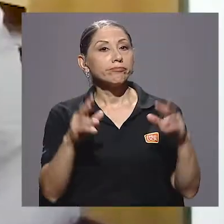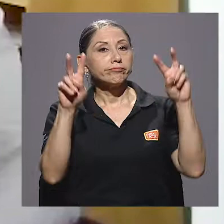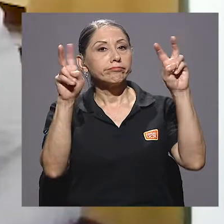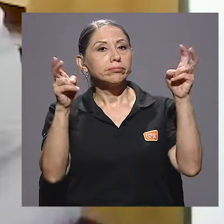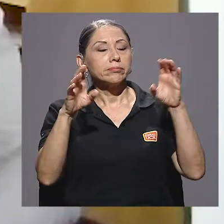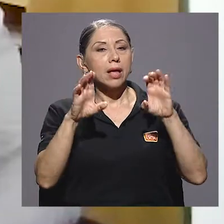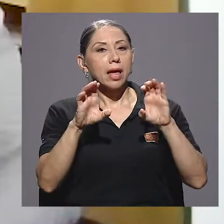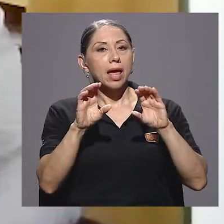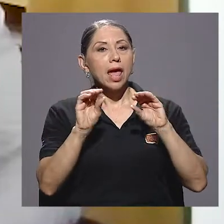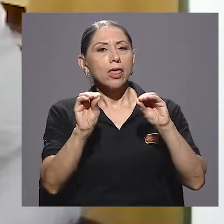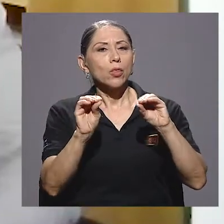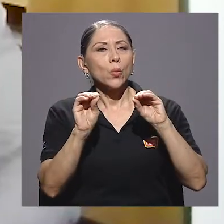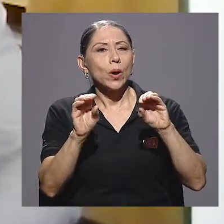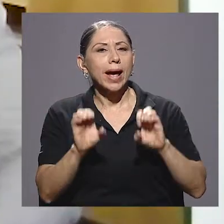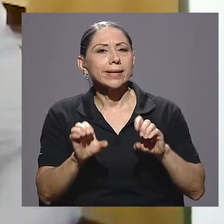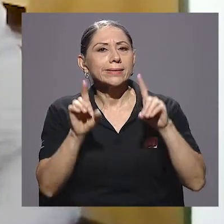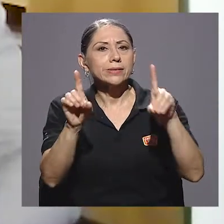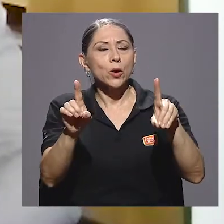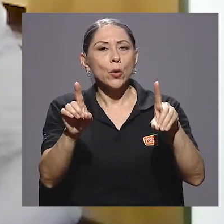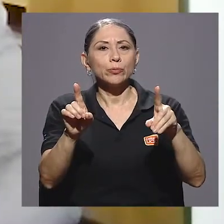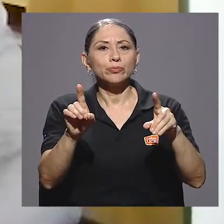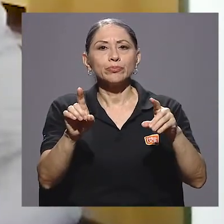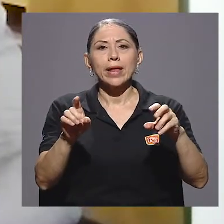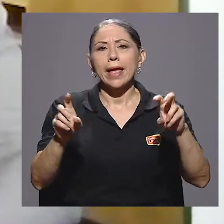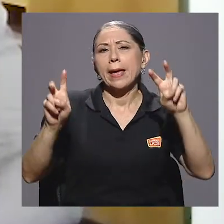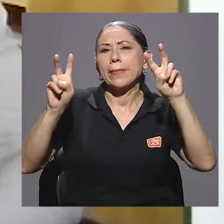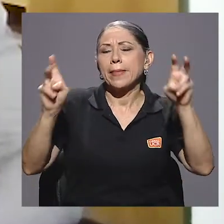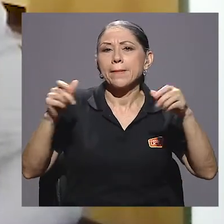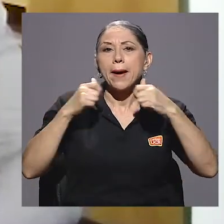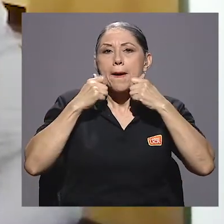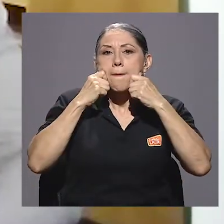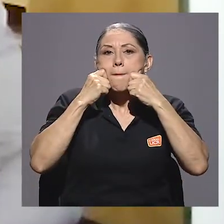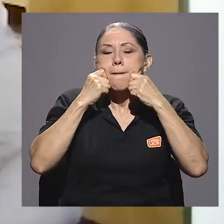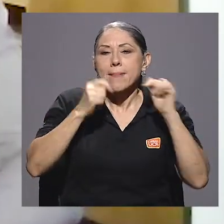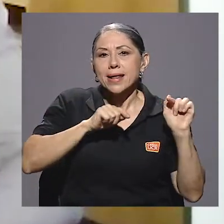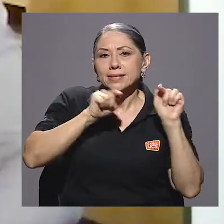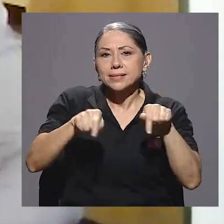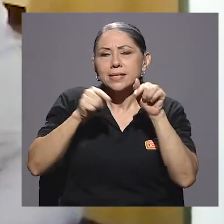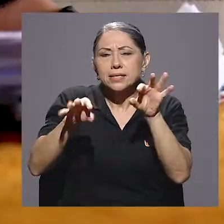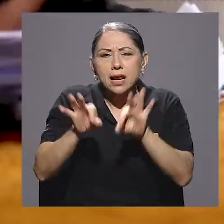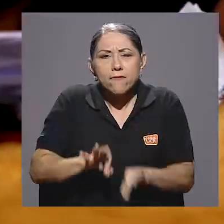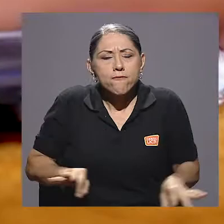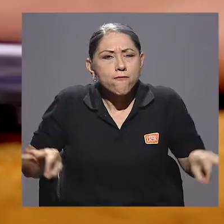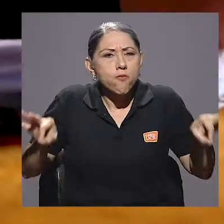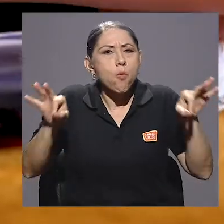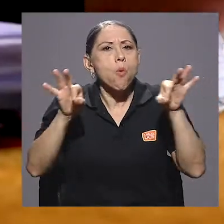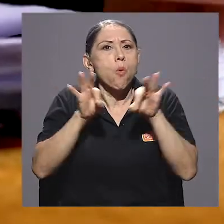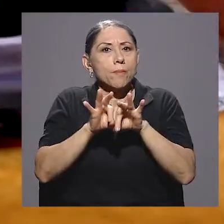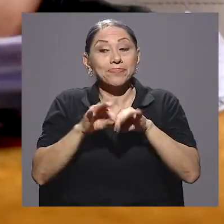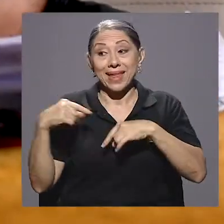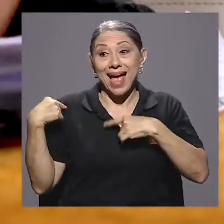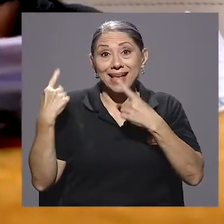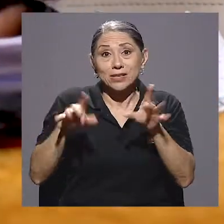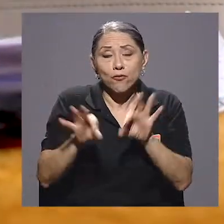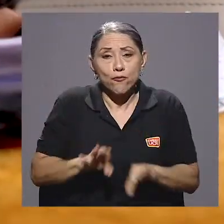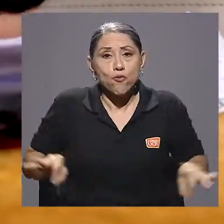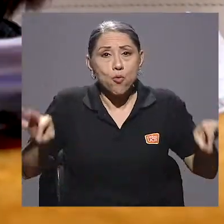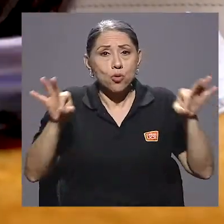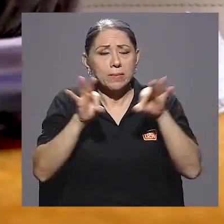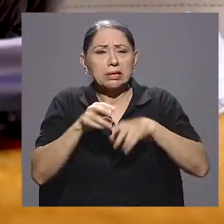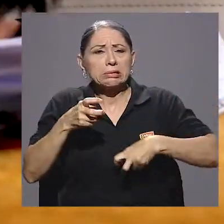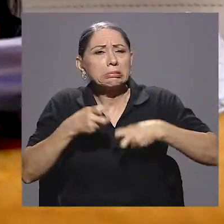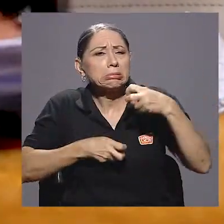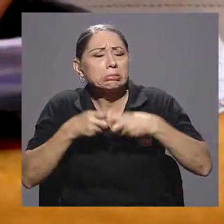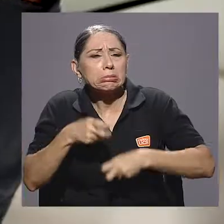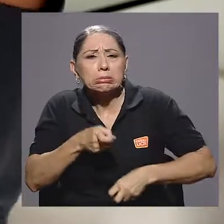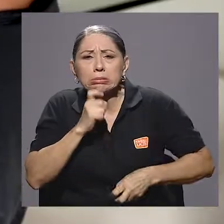nivel de educación, la parte presencial es fundamental o ha sido fundamental. La